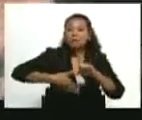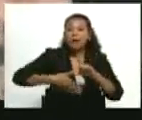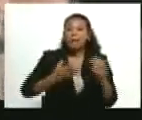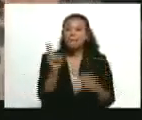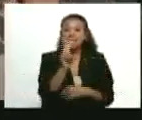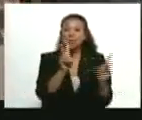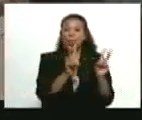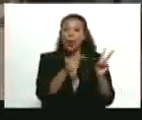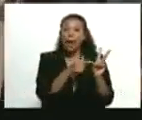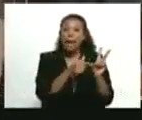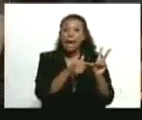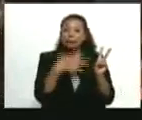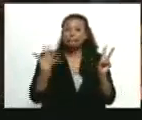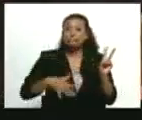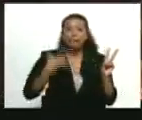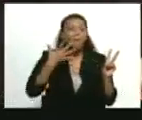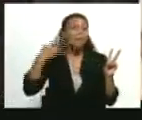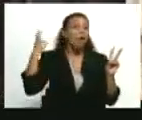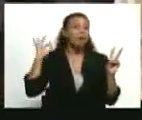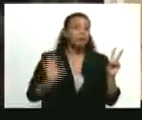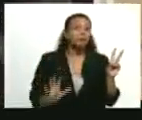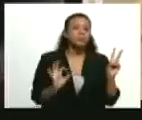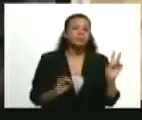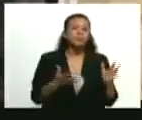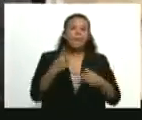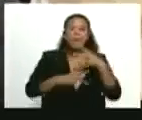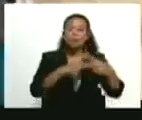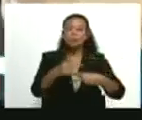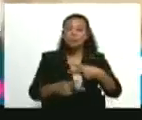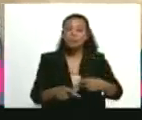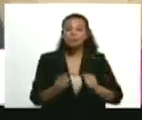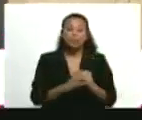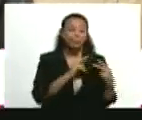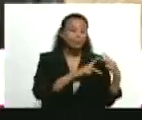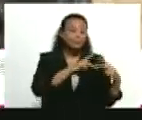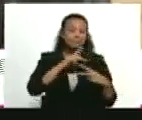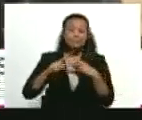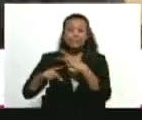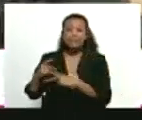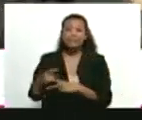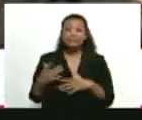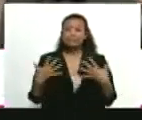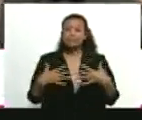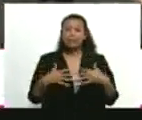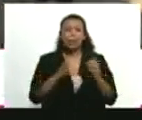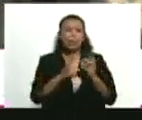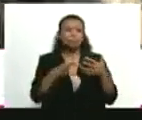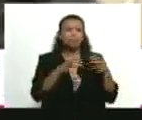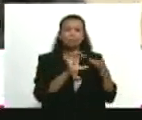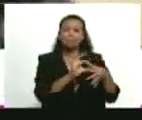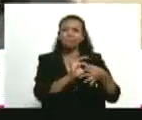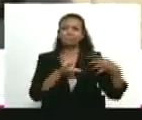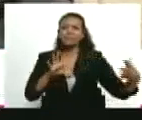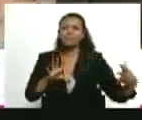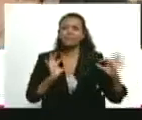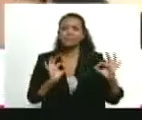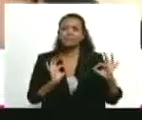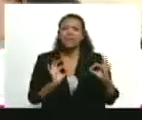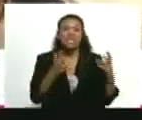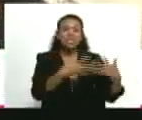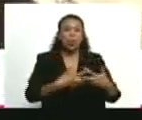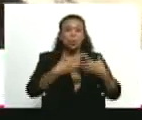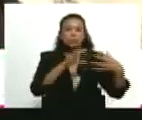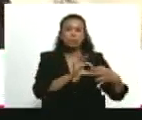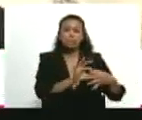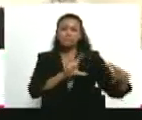papel impresionante, importantísimo en todo este proceso de romper con el unilateralismo de Estados Unidos